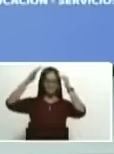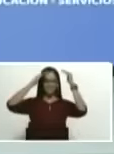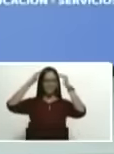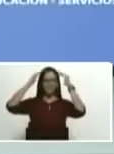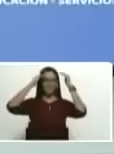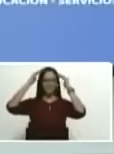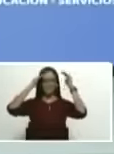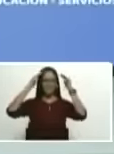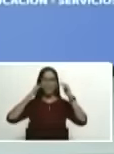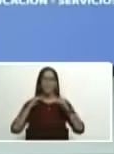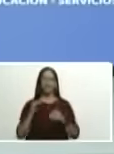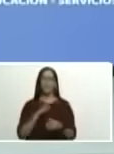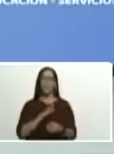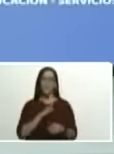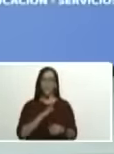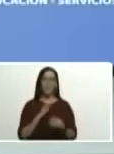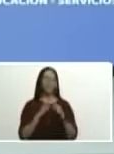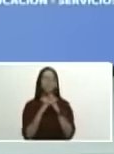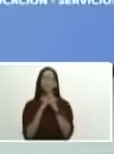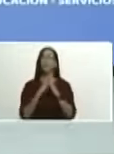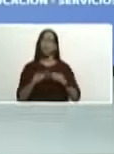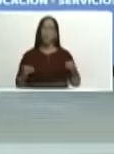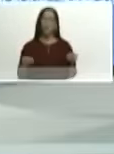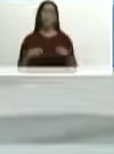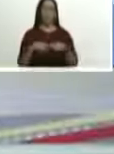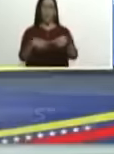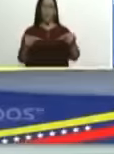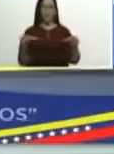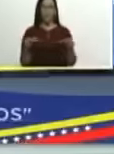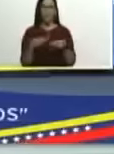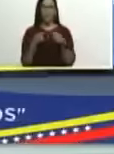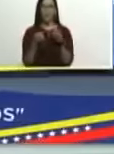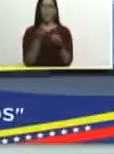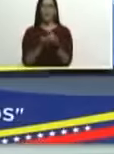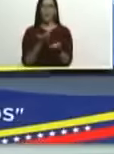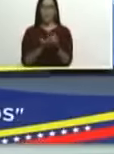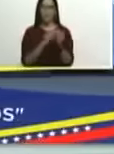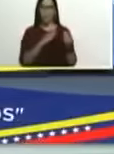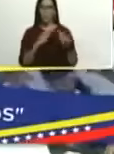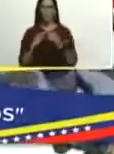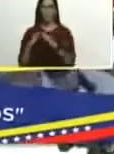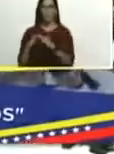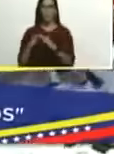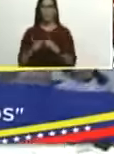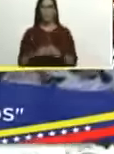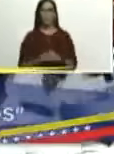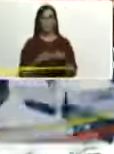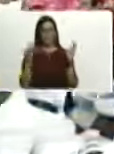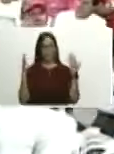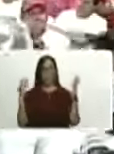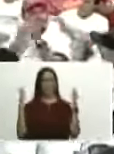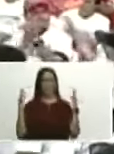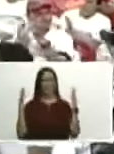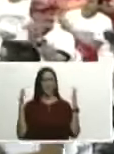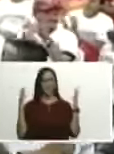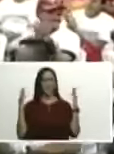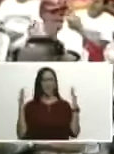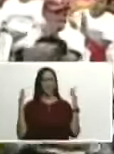de parte de todos los circuitos económicos comunales. Vamos a darle un aplauso a Morelis, ¿vale?